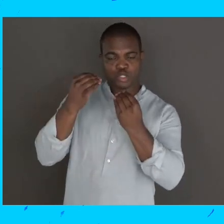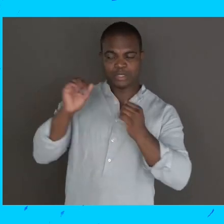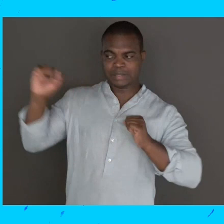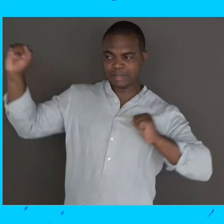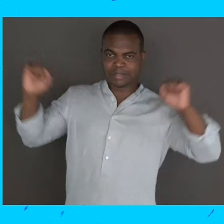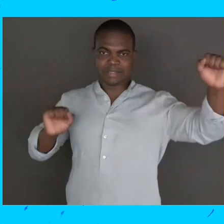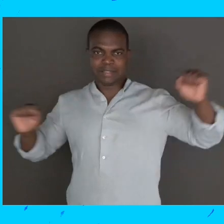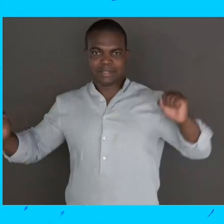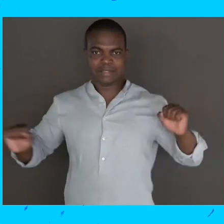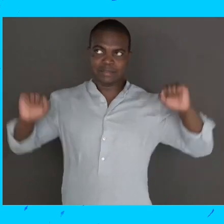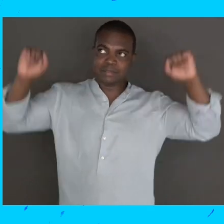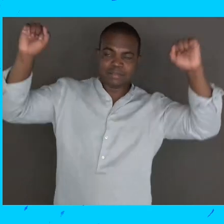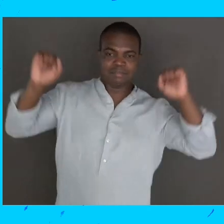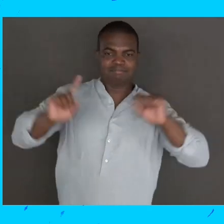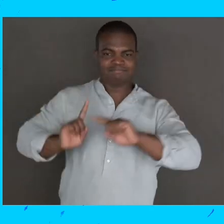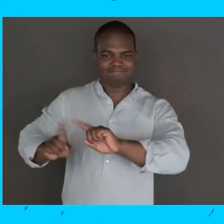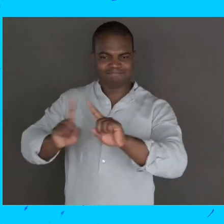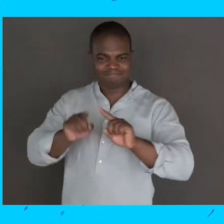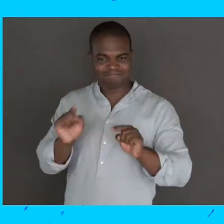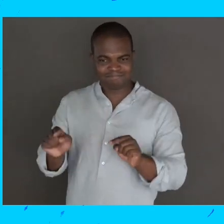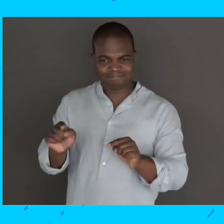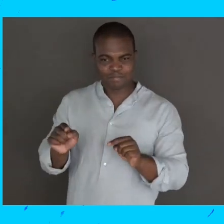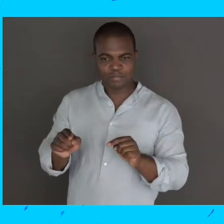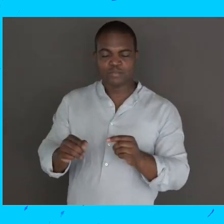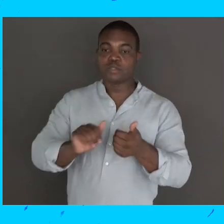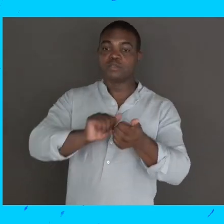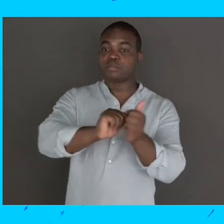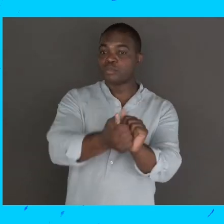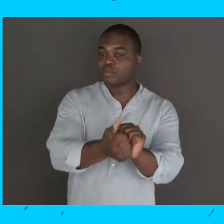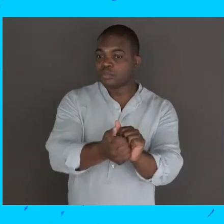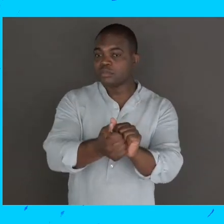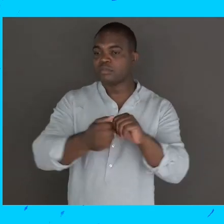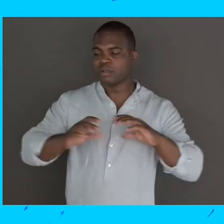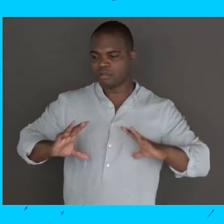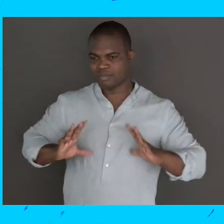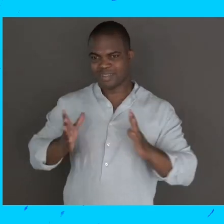visión para apoyar a los jóvenes que sean